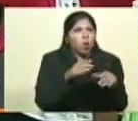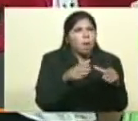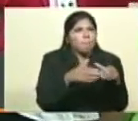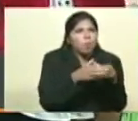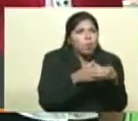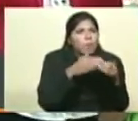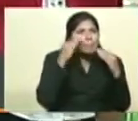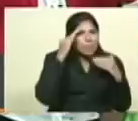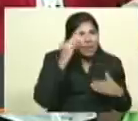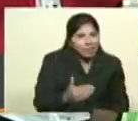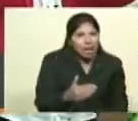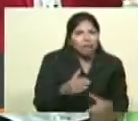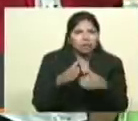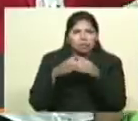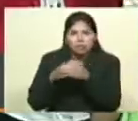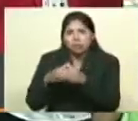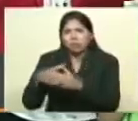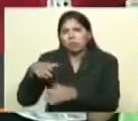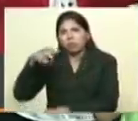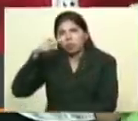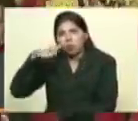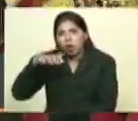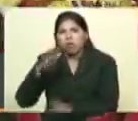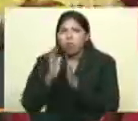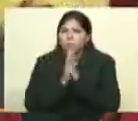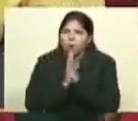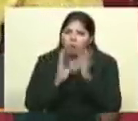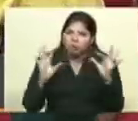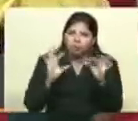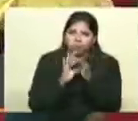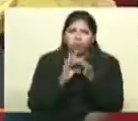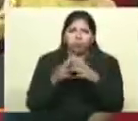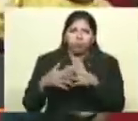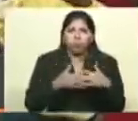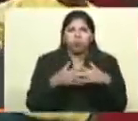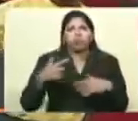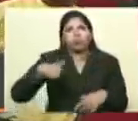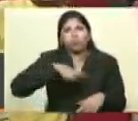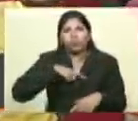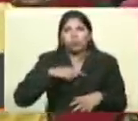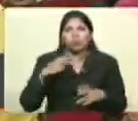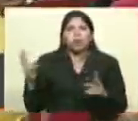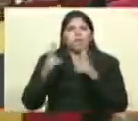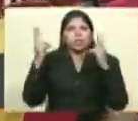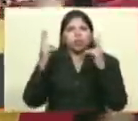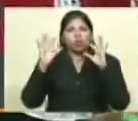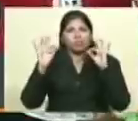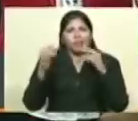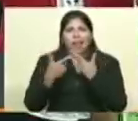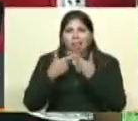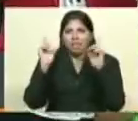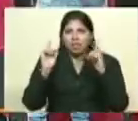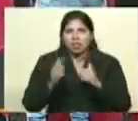Bolivariana. Vamos a ganar la batalla de la paz, de la democracia, de la soberanía, de la libertad.